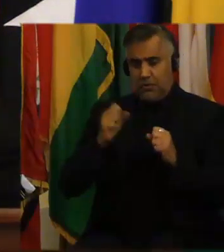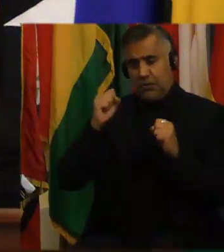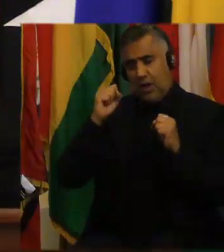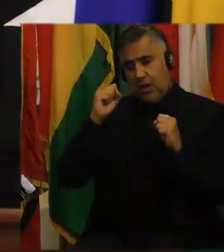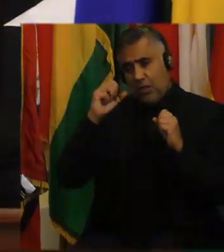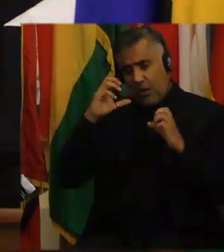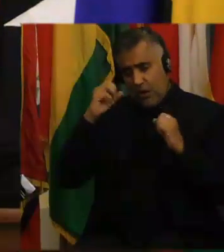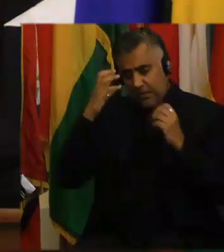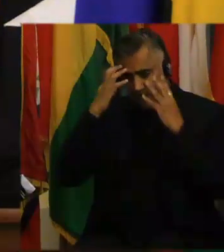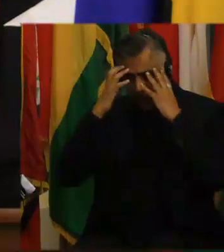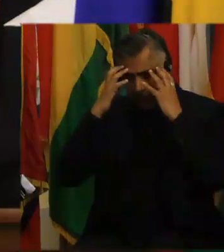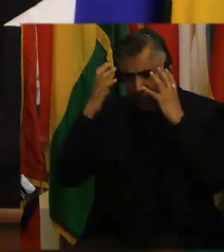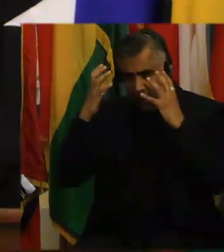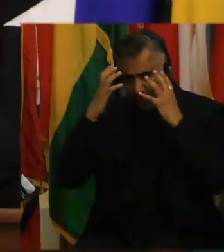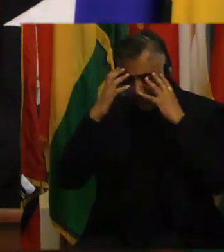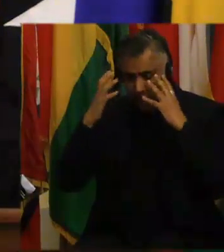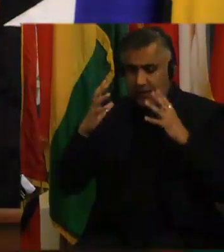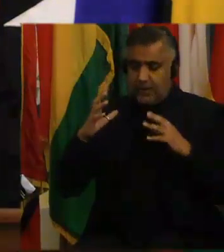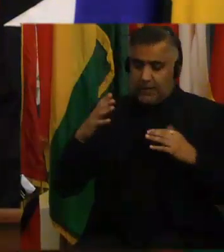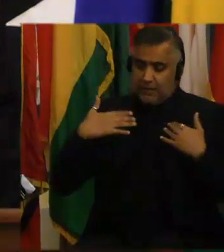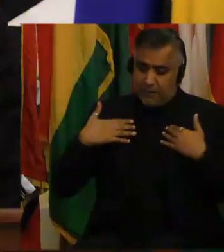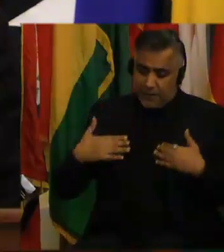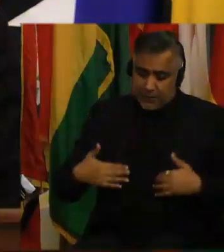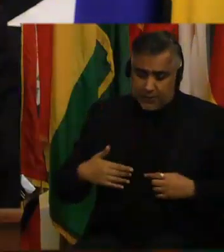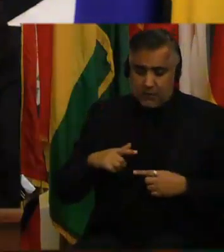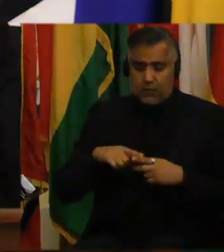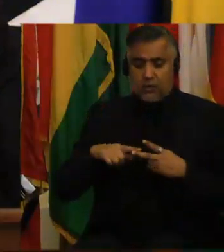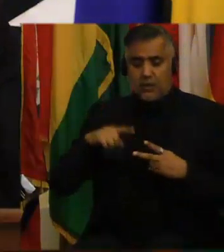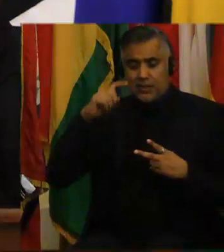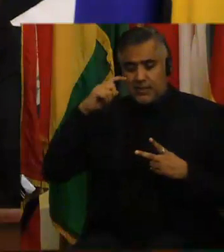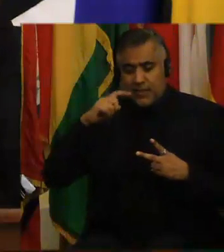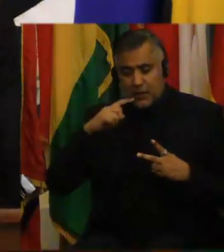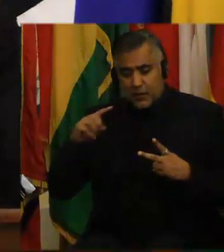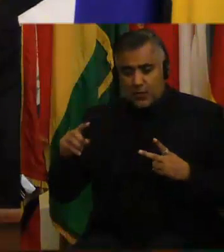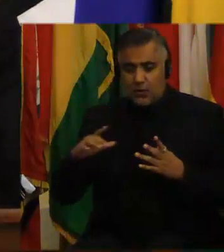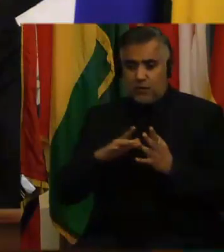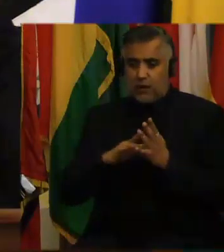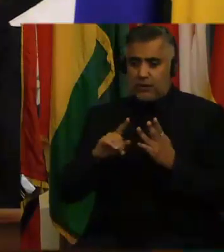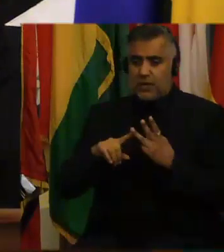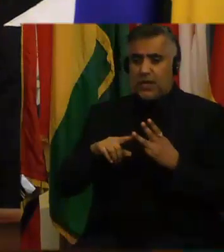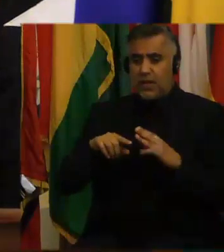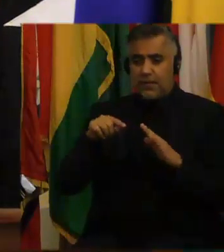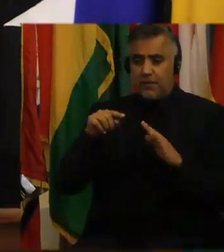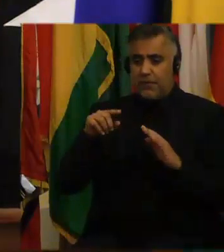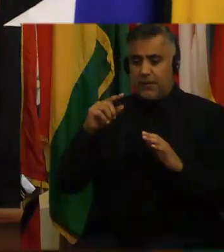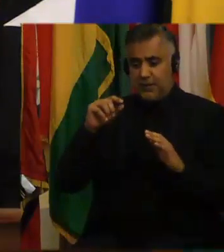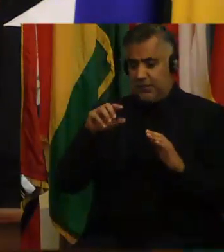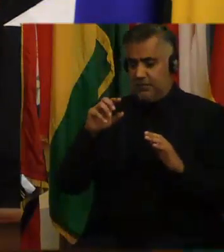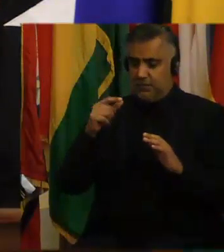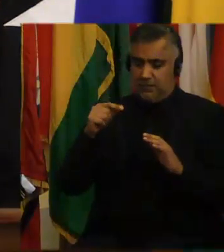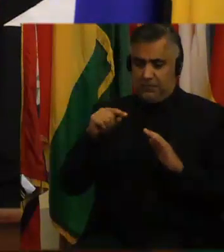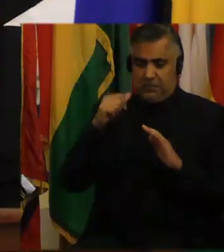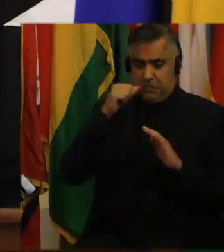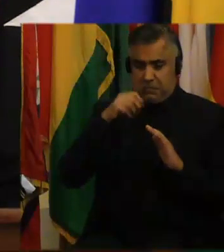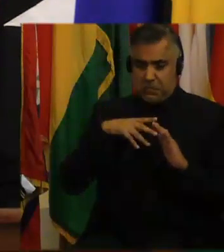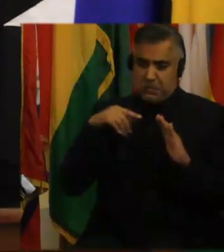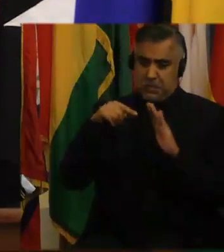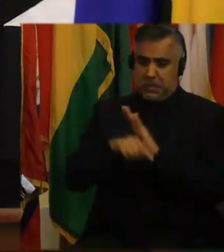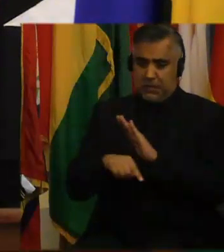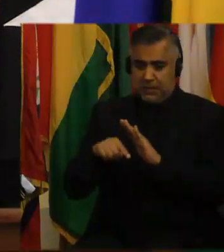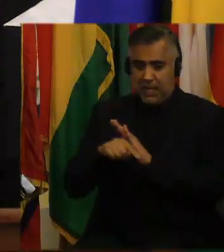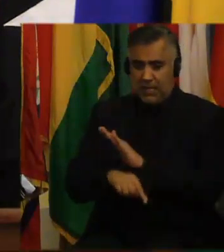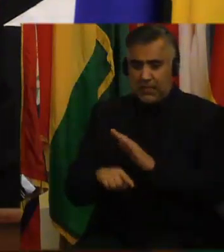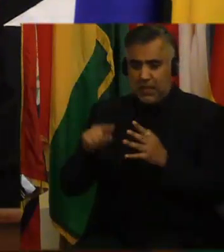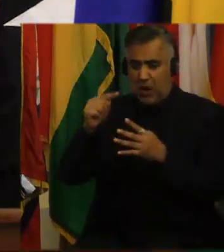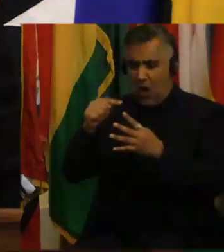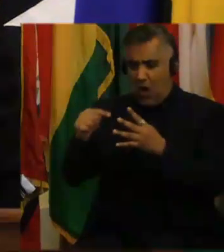violencia sexual y la violencia femicida son aspectos de un fenómeno extendido que enluta a nuestros pueblos todos los días y que